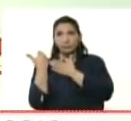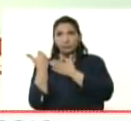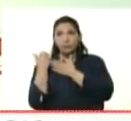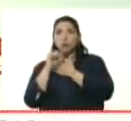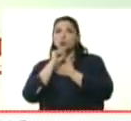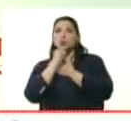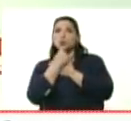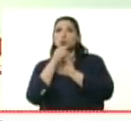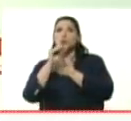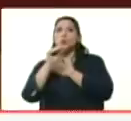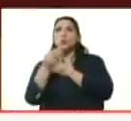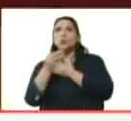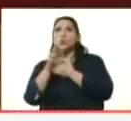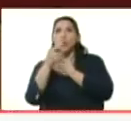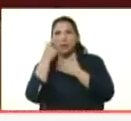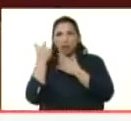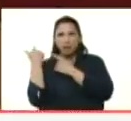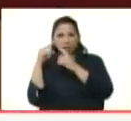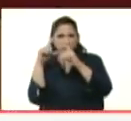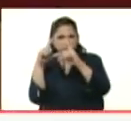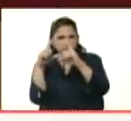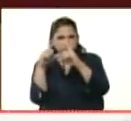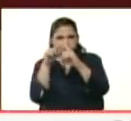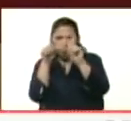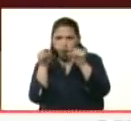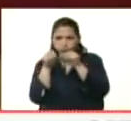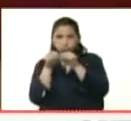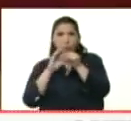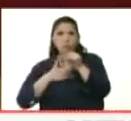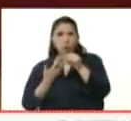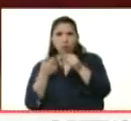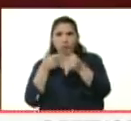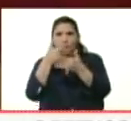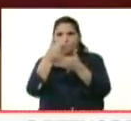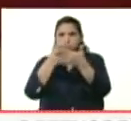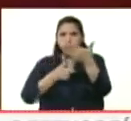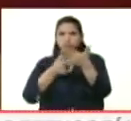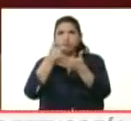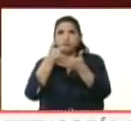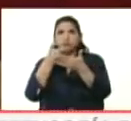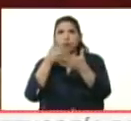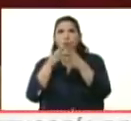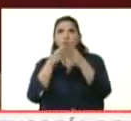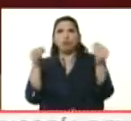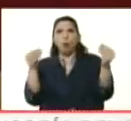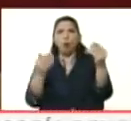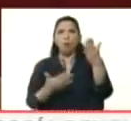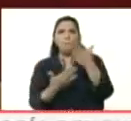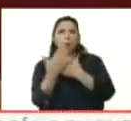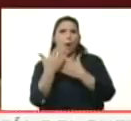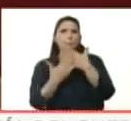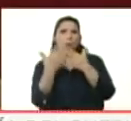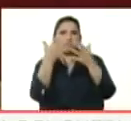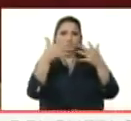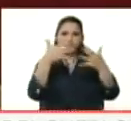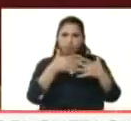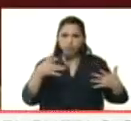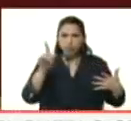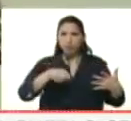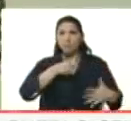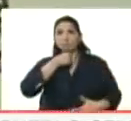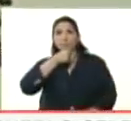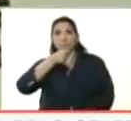código QR, este pequeñito. El que quiera puede descargar, y ahí descarga todos estos documentos, más la rueda de